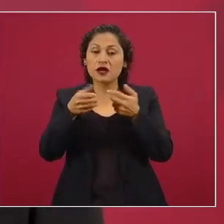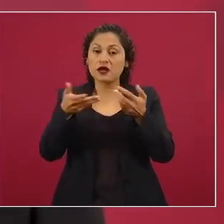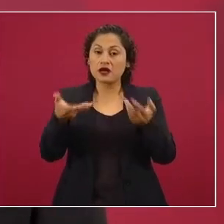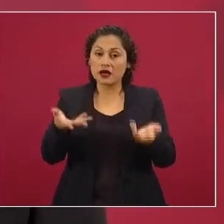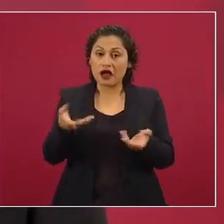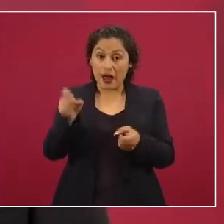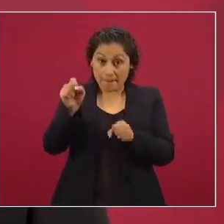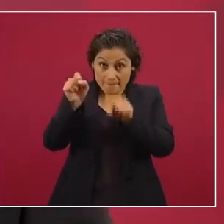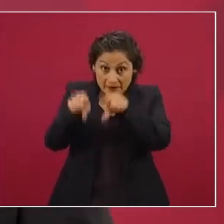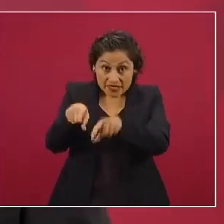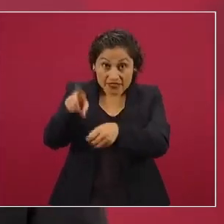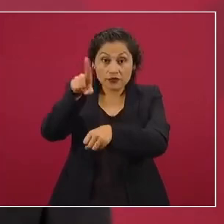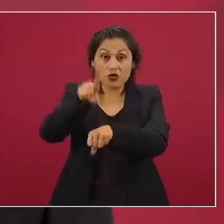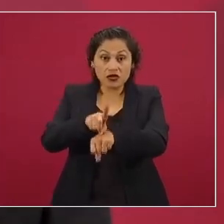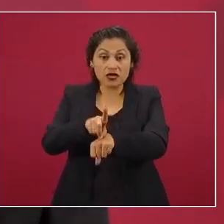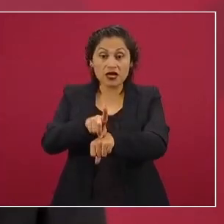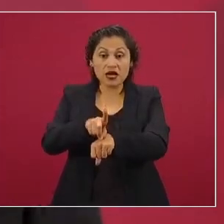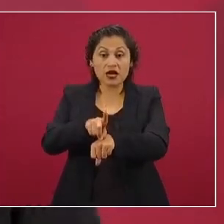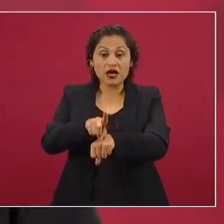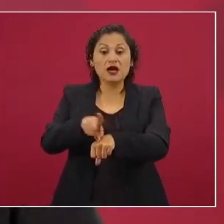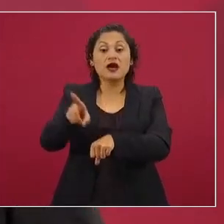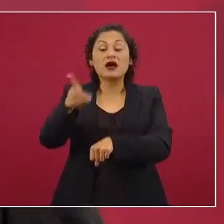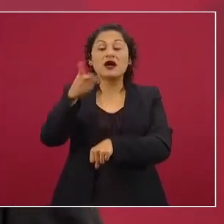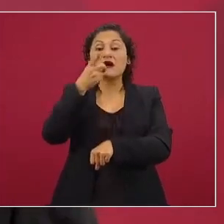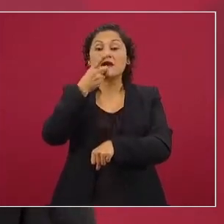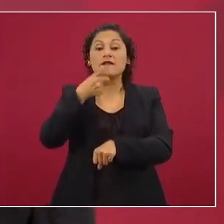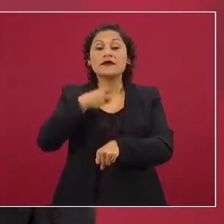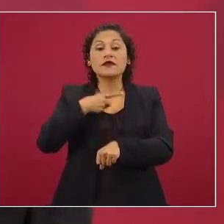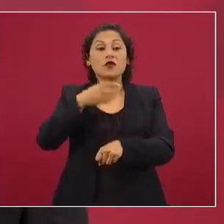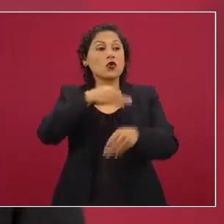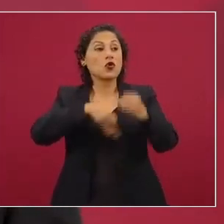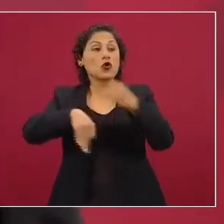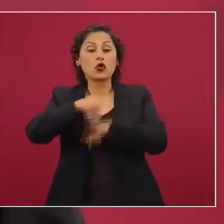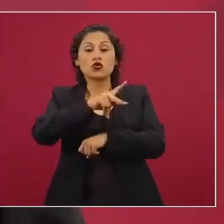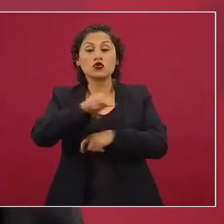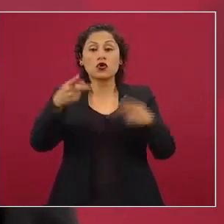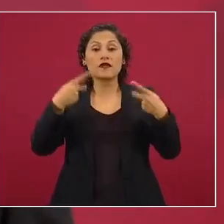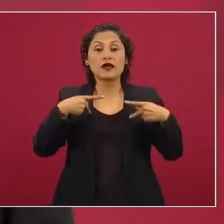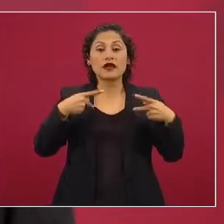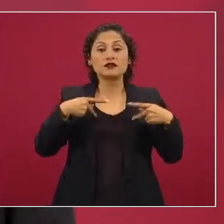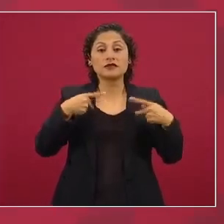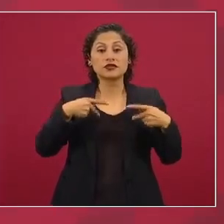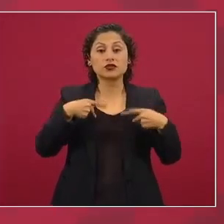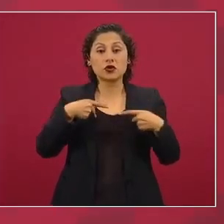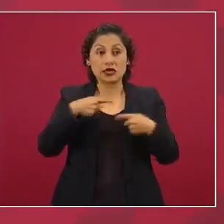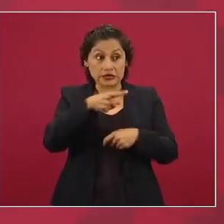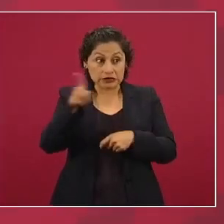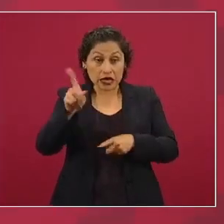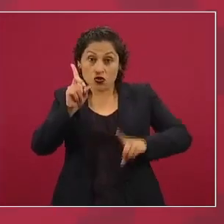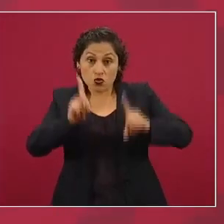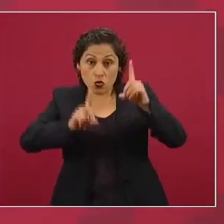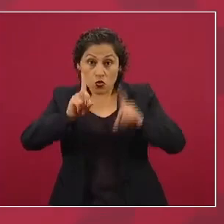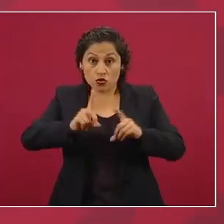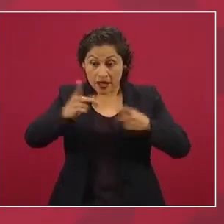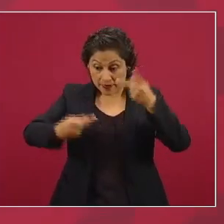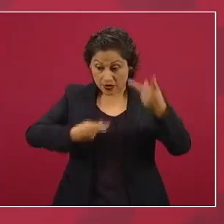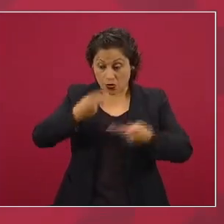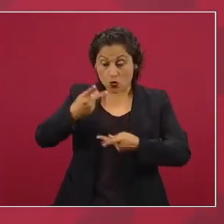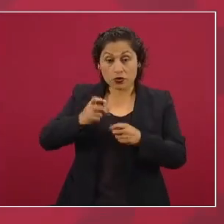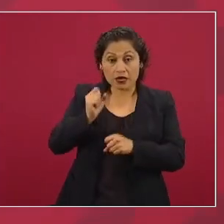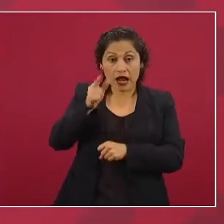vamos a seguir hablando, todos los que tengan que preguntar algo, que llamen por teléfono, aquí